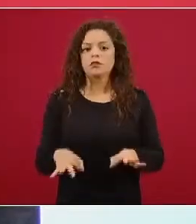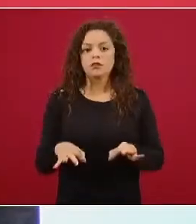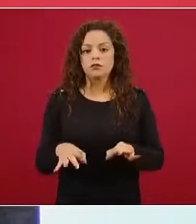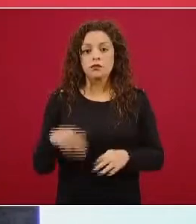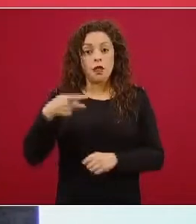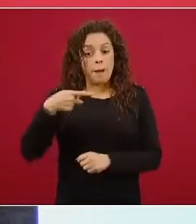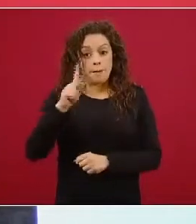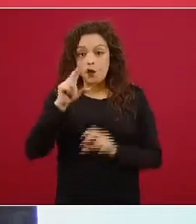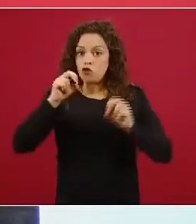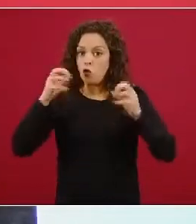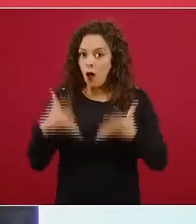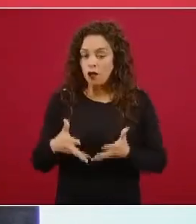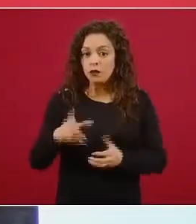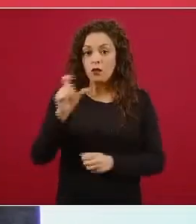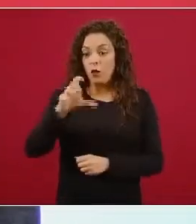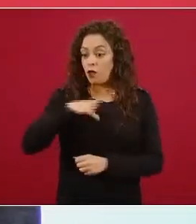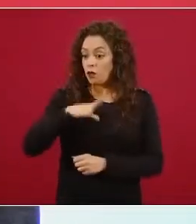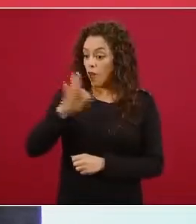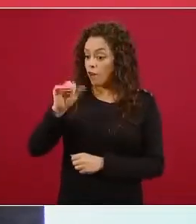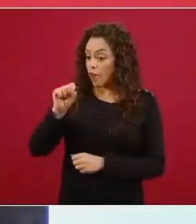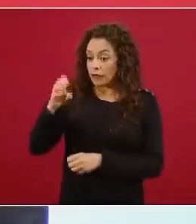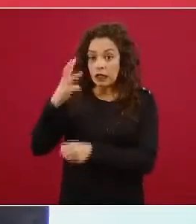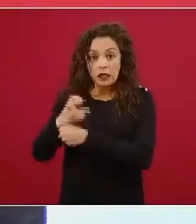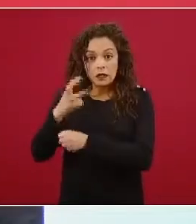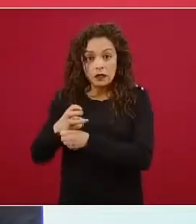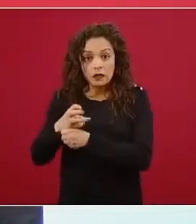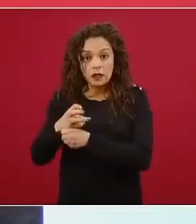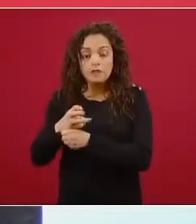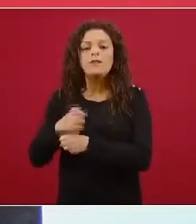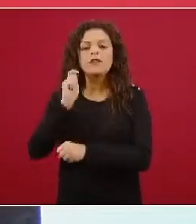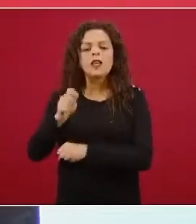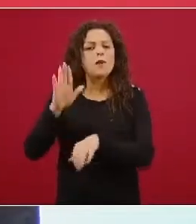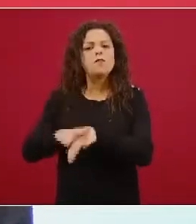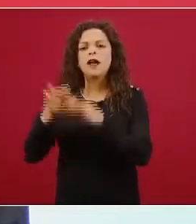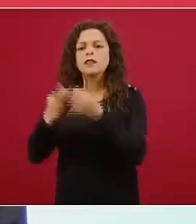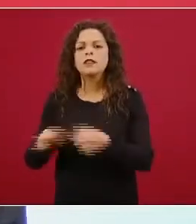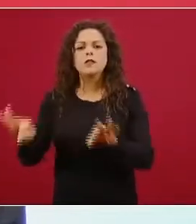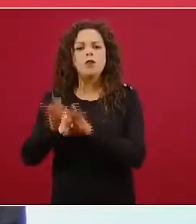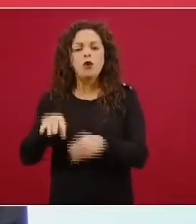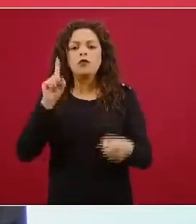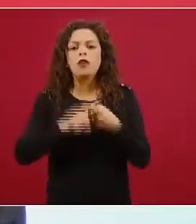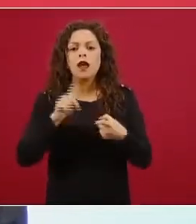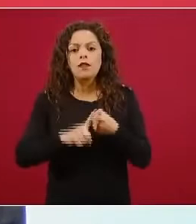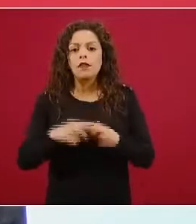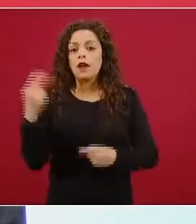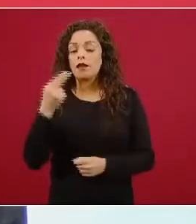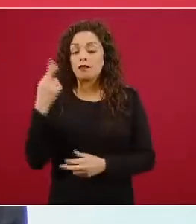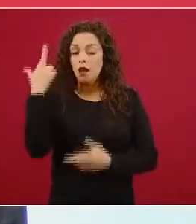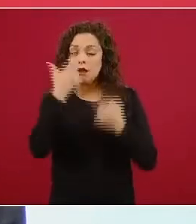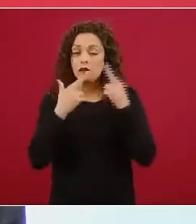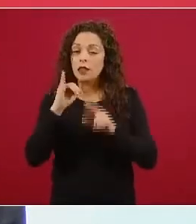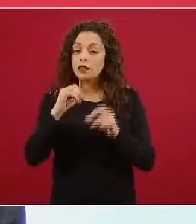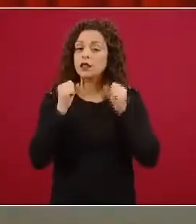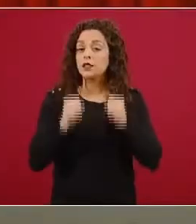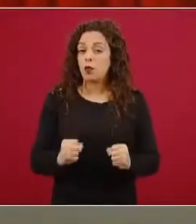modos, durante la fase 3, también la prioridad número 1 es evaluar su seguridad.